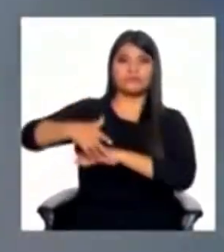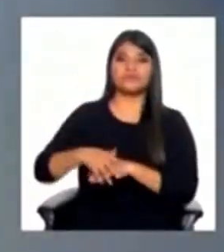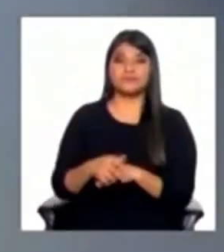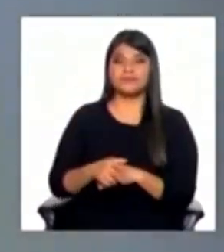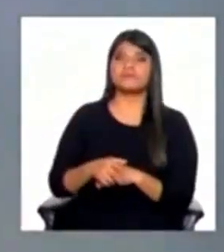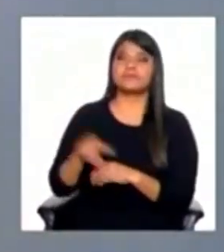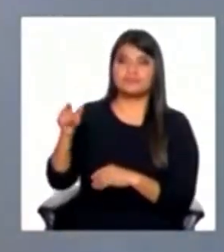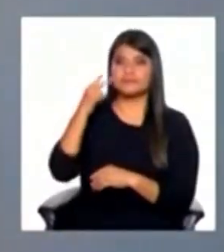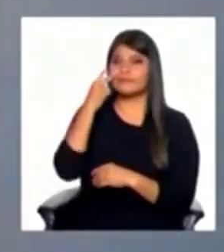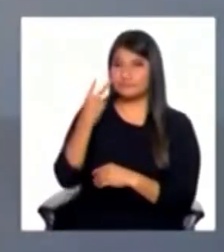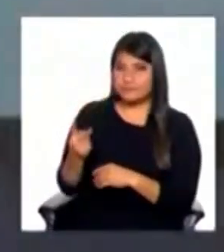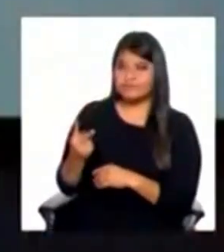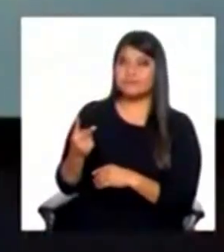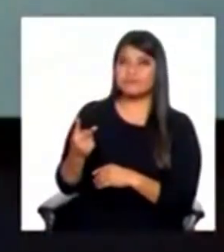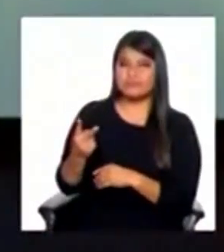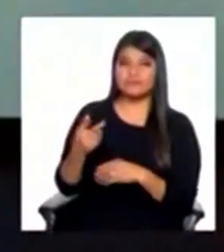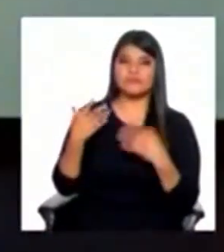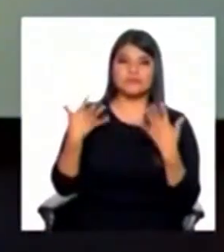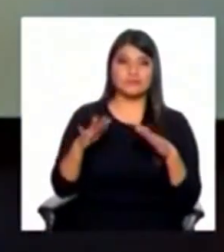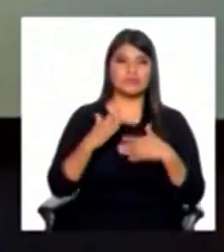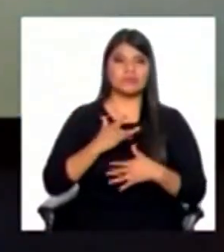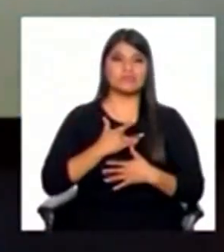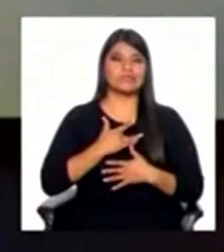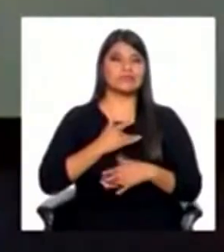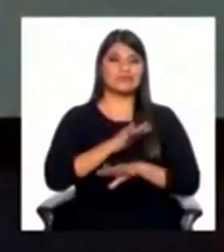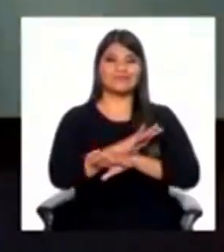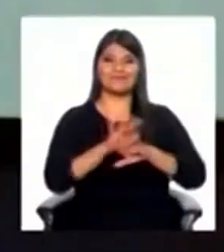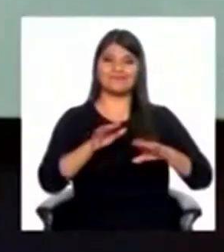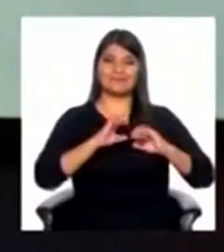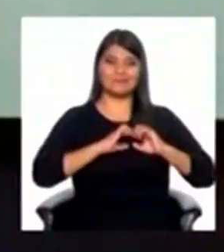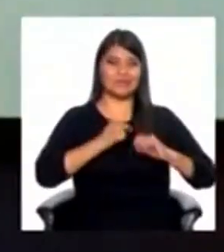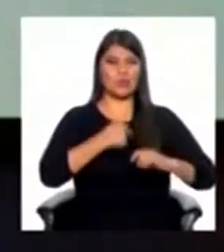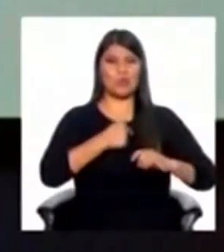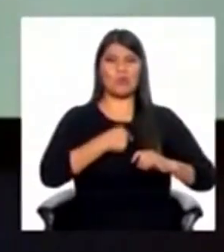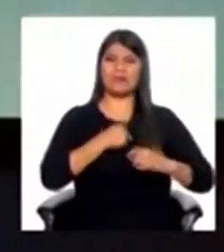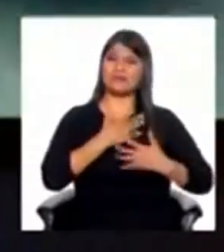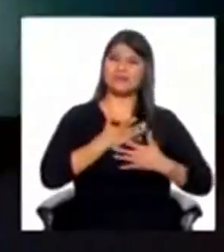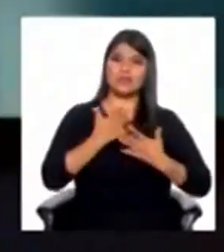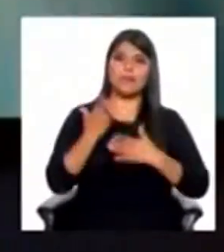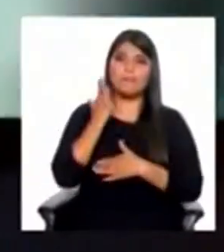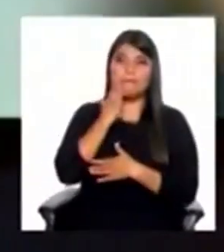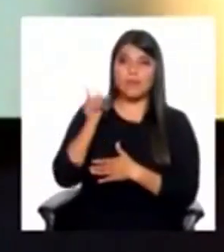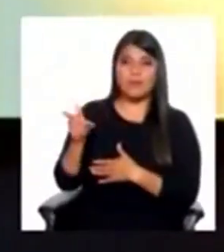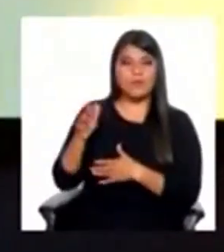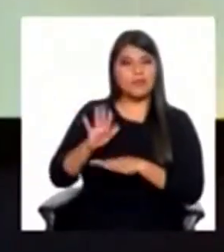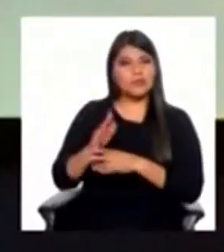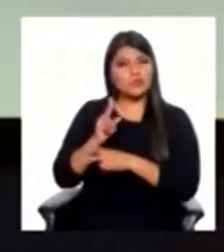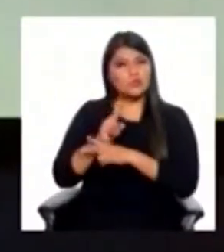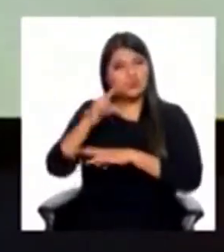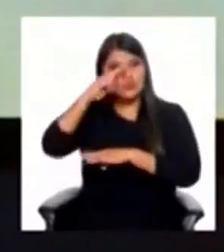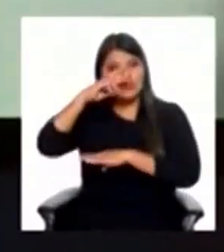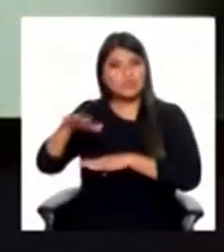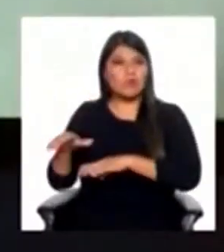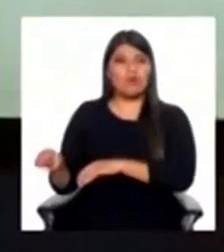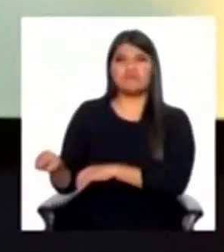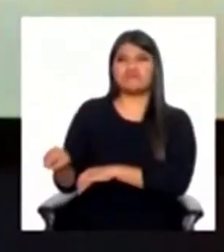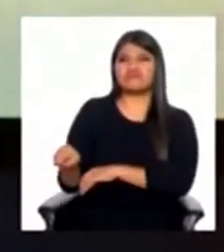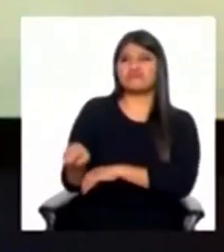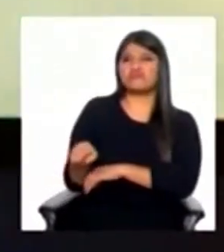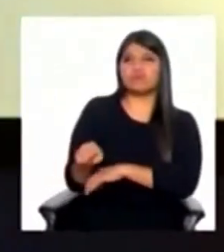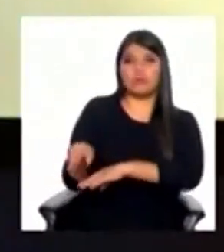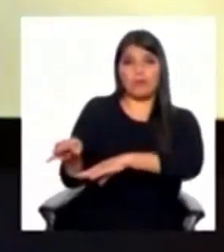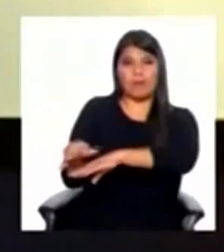podido apreciar las imágenes y realmente se nos parte el corazón de cómo una madre puede tratar así a su pequeña niña, jalarla por